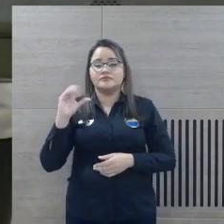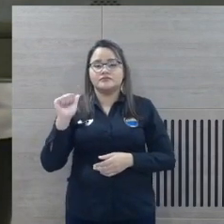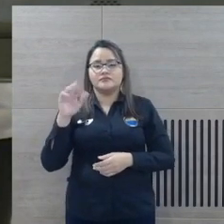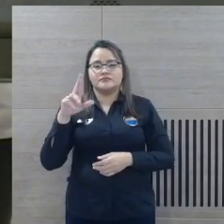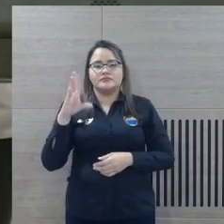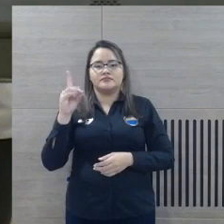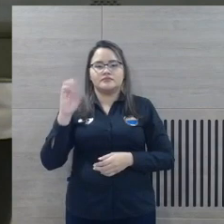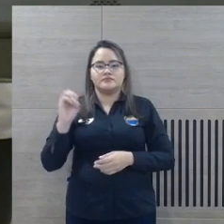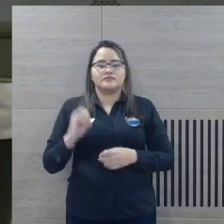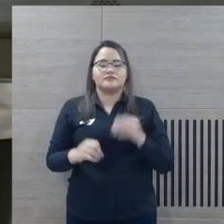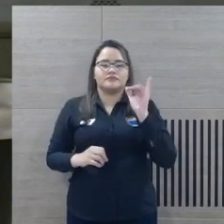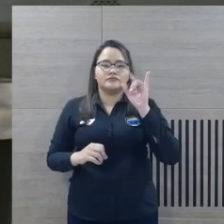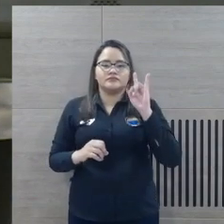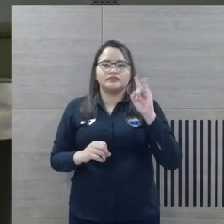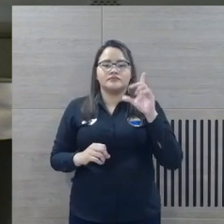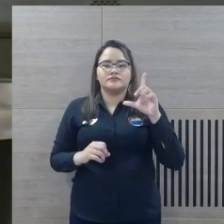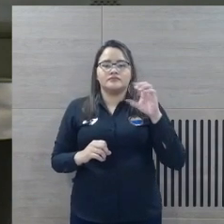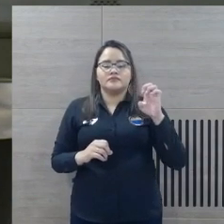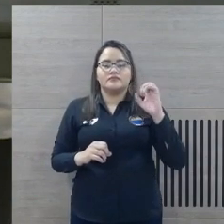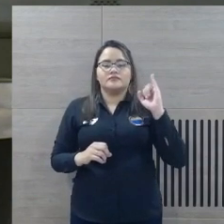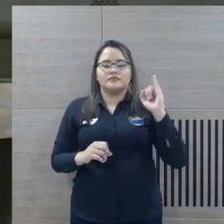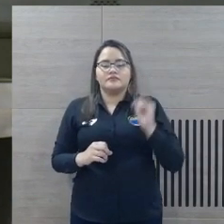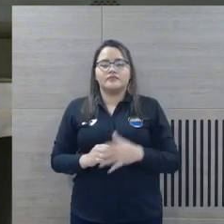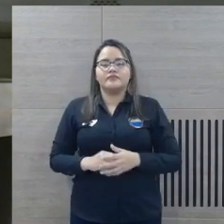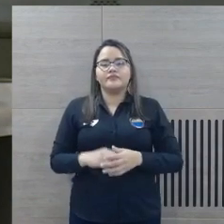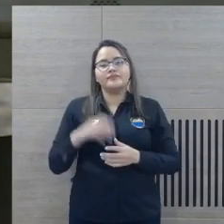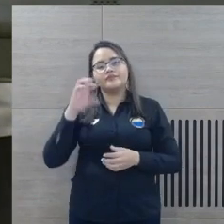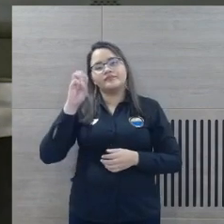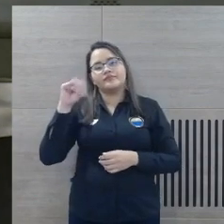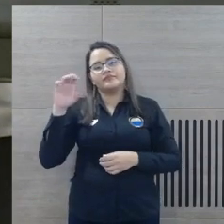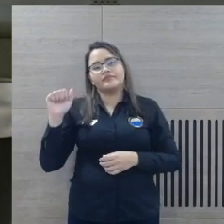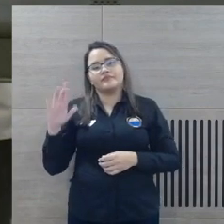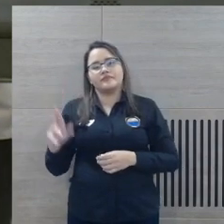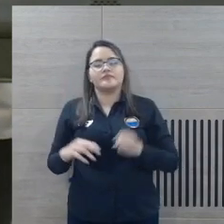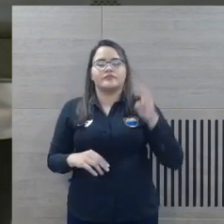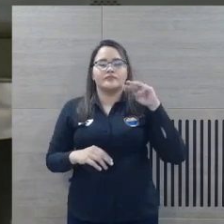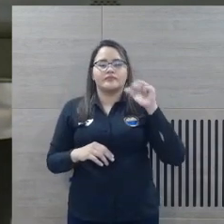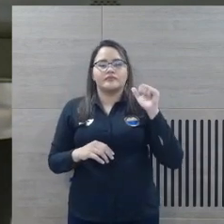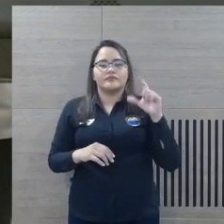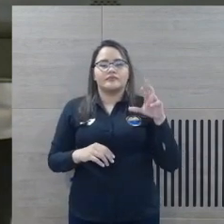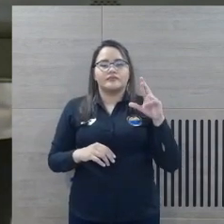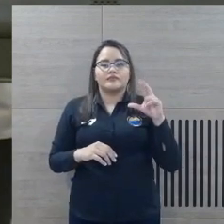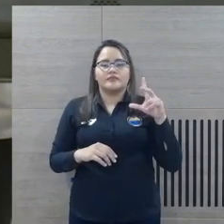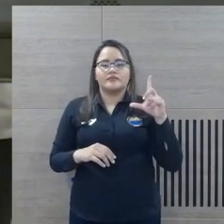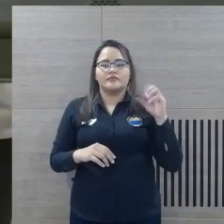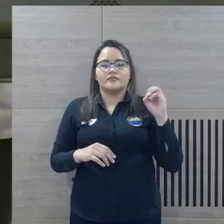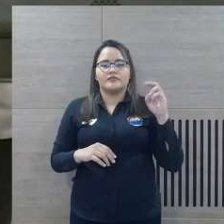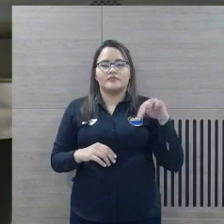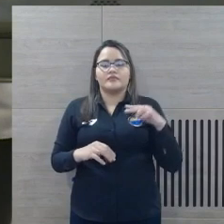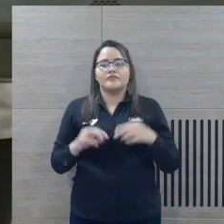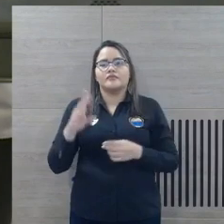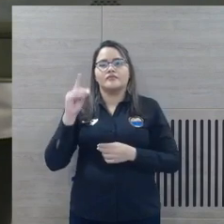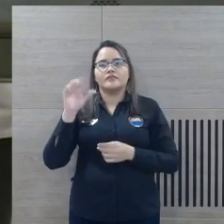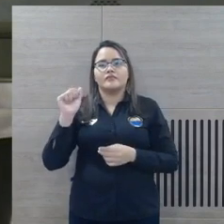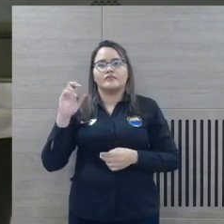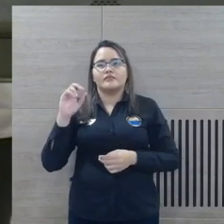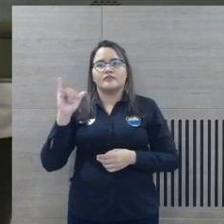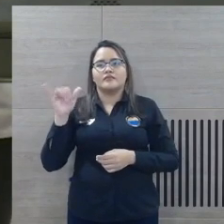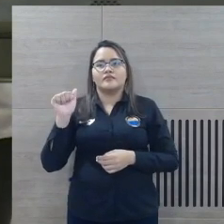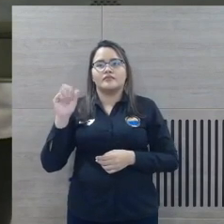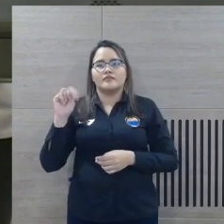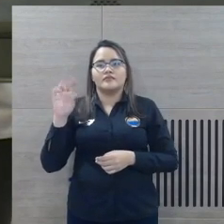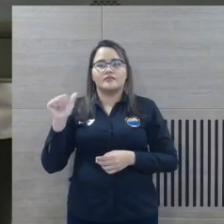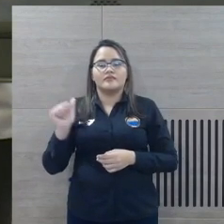Reyes Tolosa. Marlon Javier Mermúdez Quirós. Dayana Paola Bustamante Cuello. Eduardo Luis Calderón Navarro.